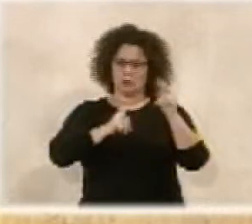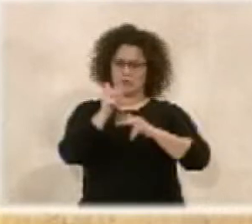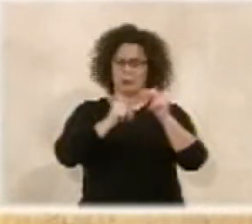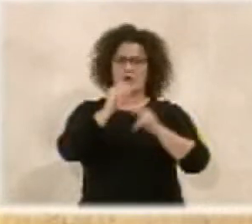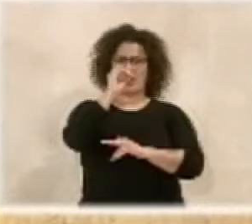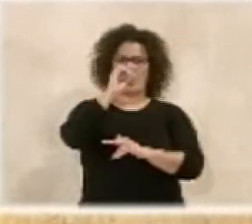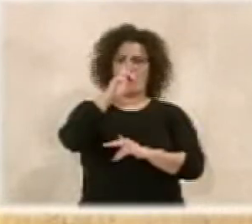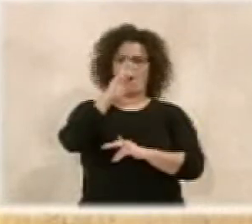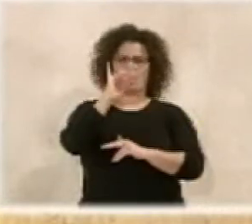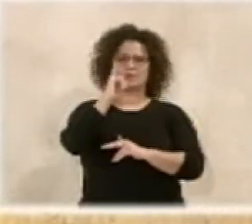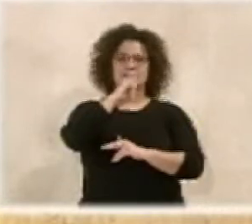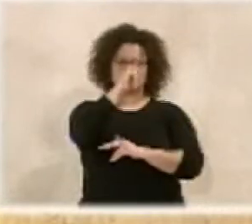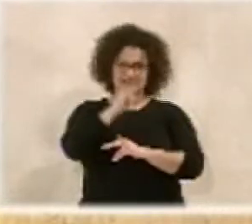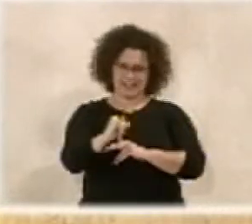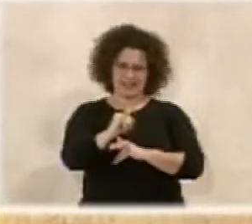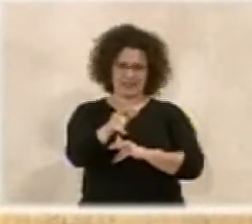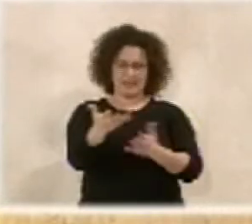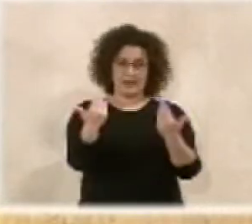Ortiz, que fue la responsable